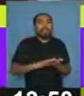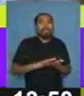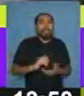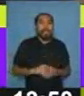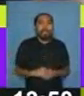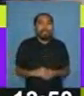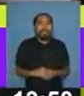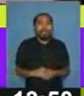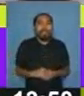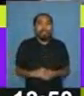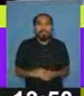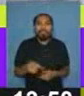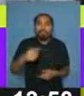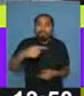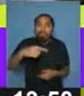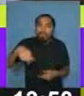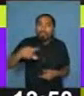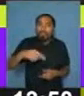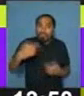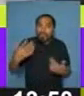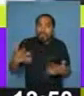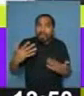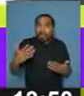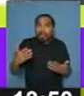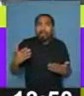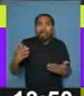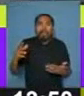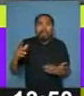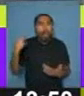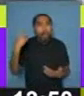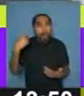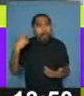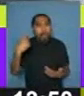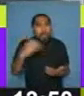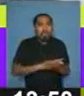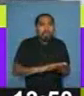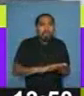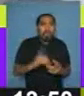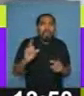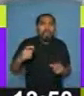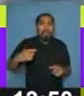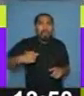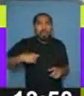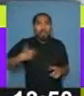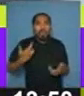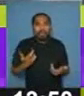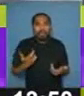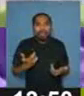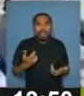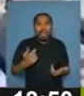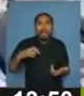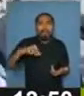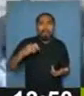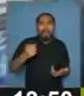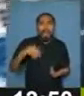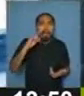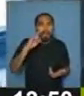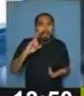la jubilación, también acceden a una obra social, como es la obra social de PAMI, que es la mejor obra social de América Latina.